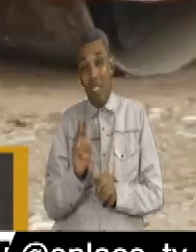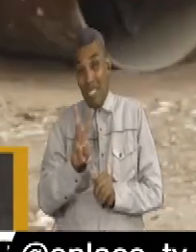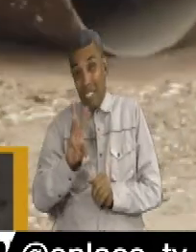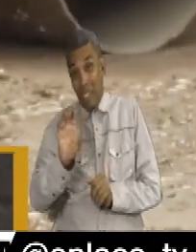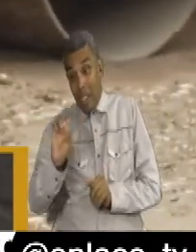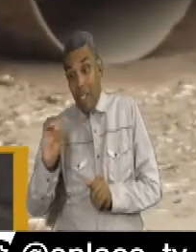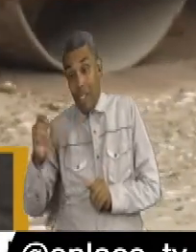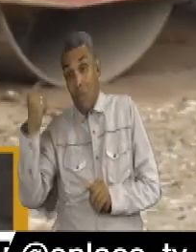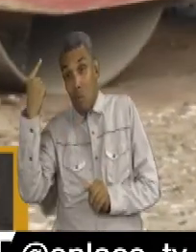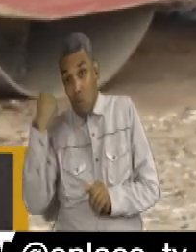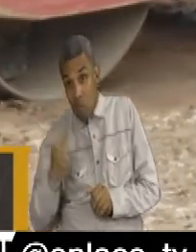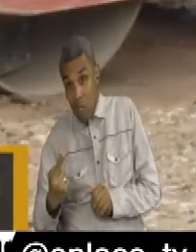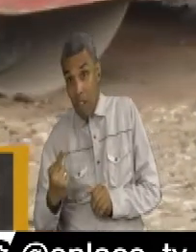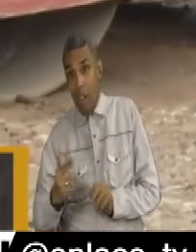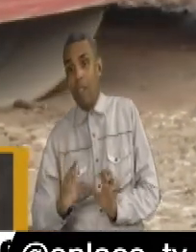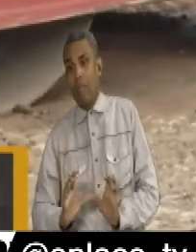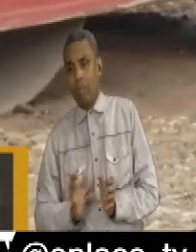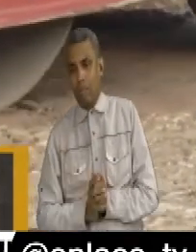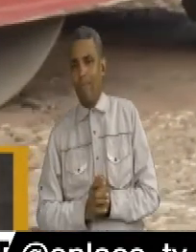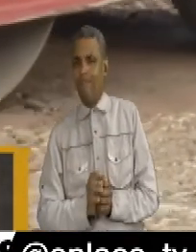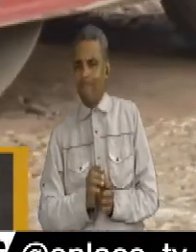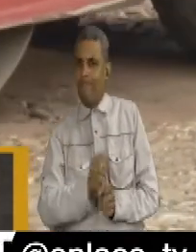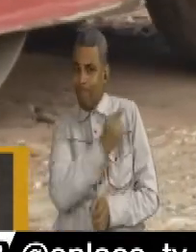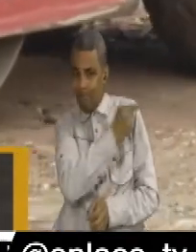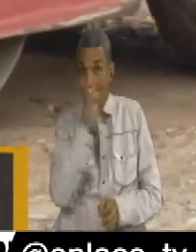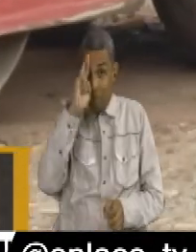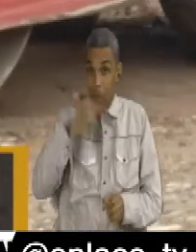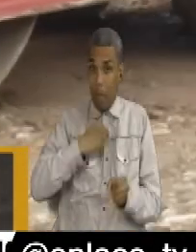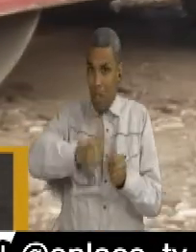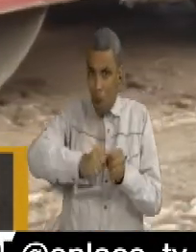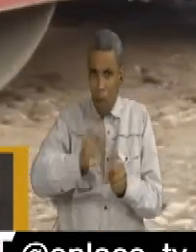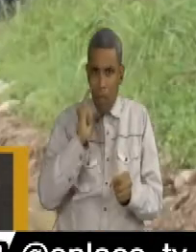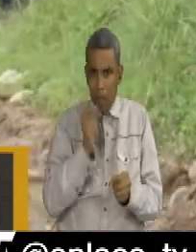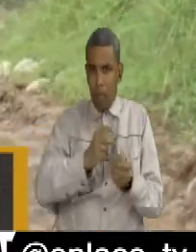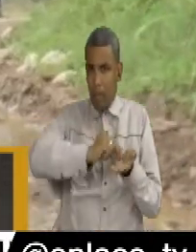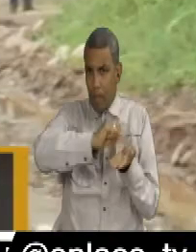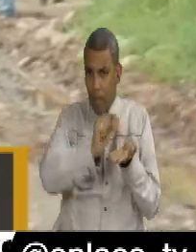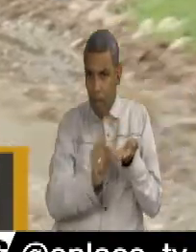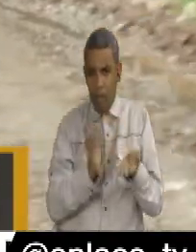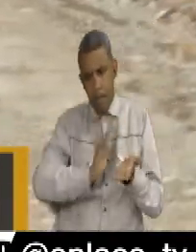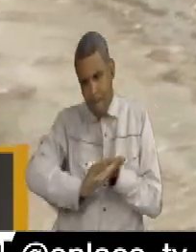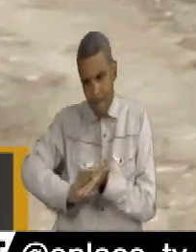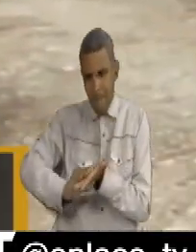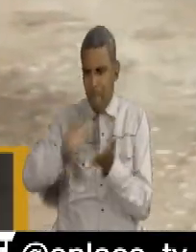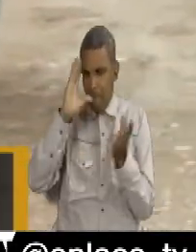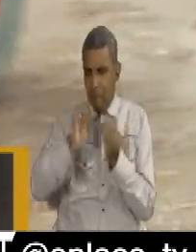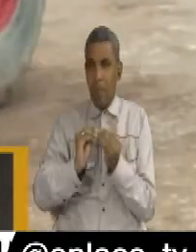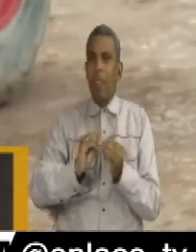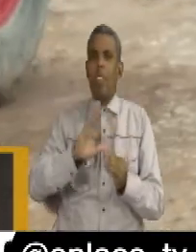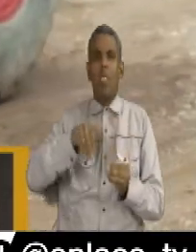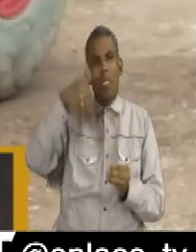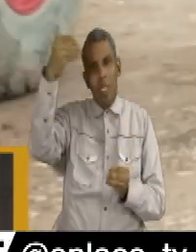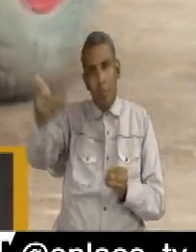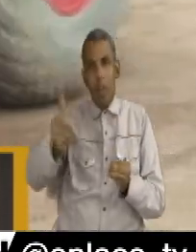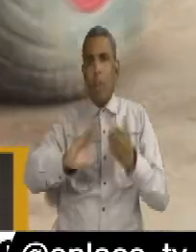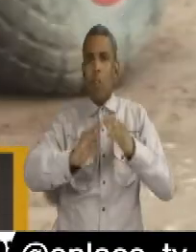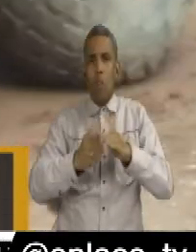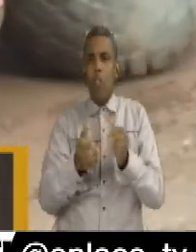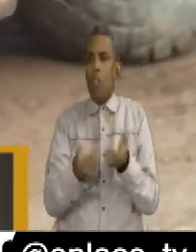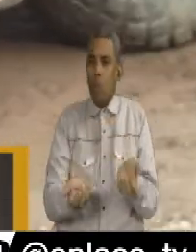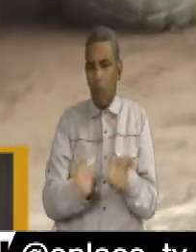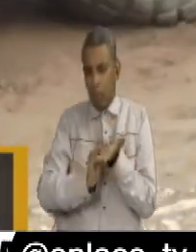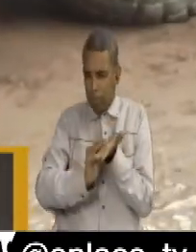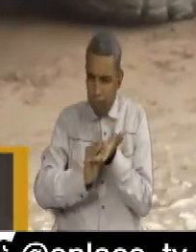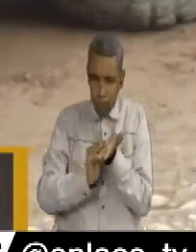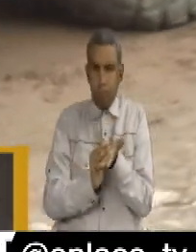trabajos. Asimismo, dio a conocer que se adelantará una reunión con las comunidades y el gremio transportador para darles a conocer detalles de lo que piensan hacer